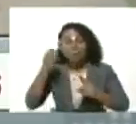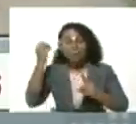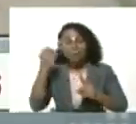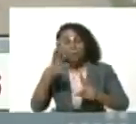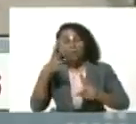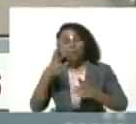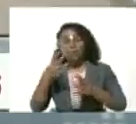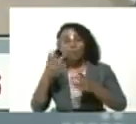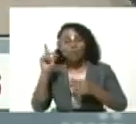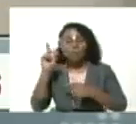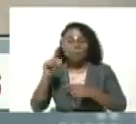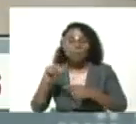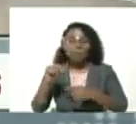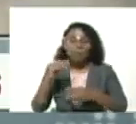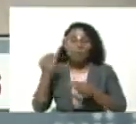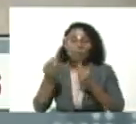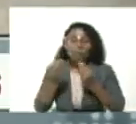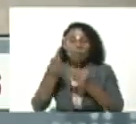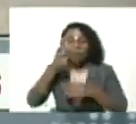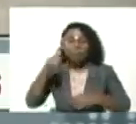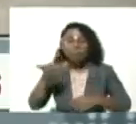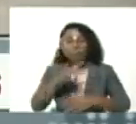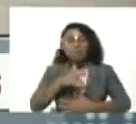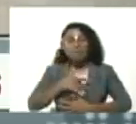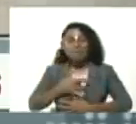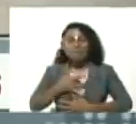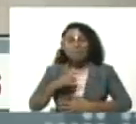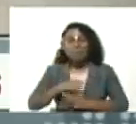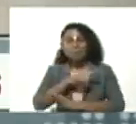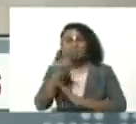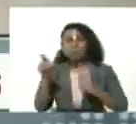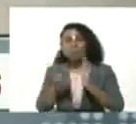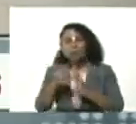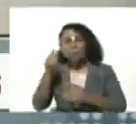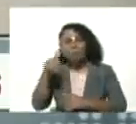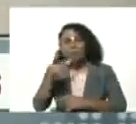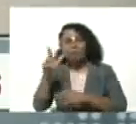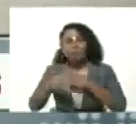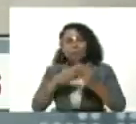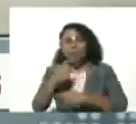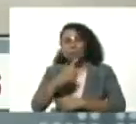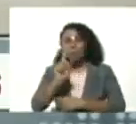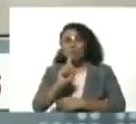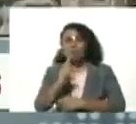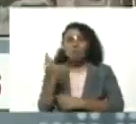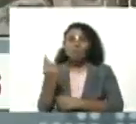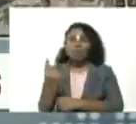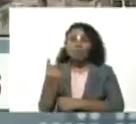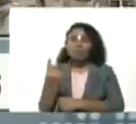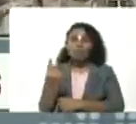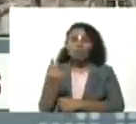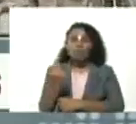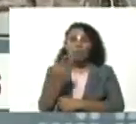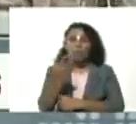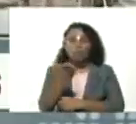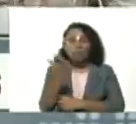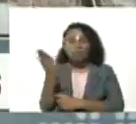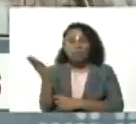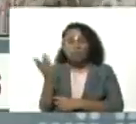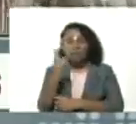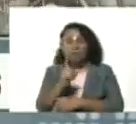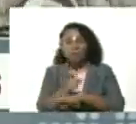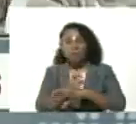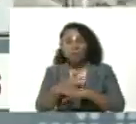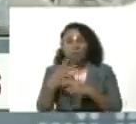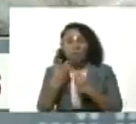también es como el pueblo, el sentimiento general del pueblo es que no están solos. Es que usted estaba allí, el gobierno estaba